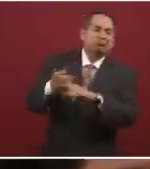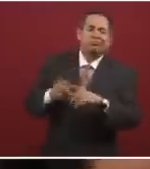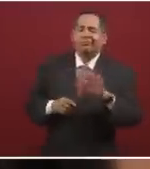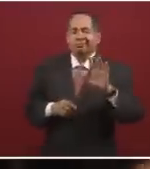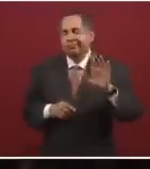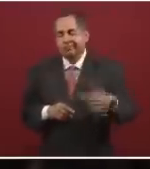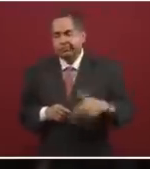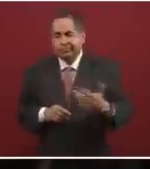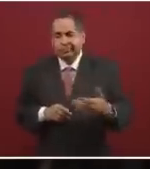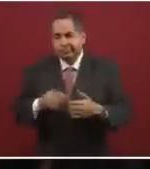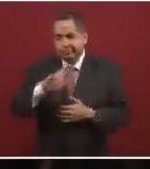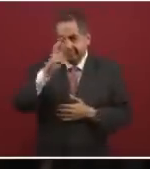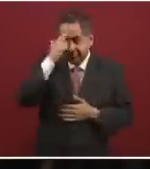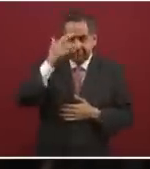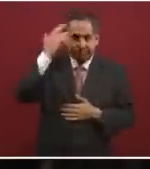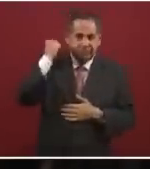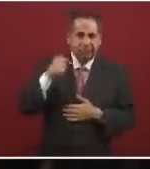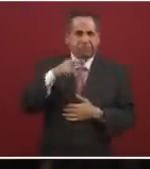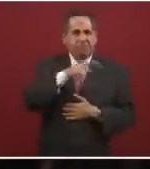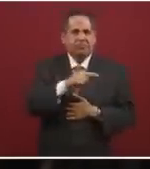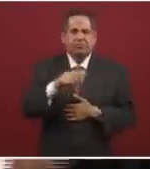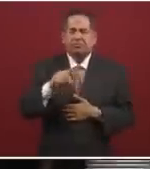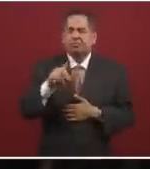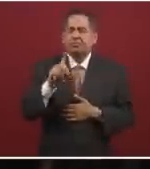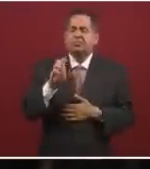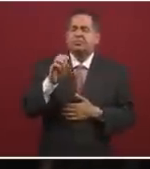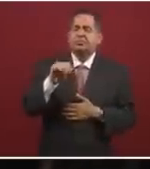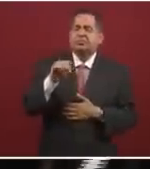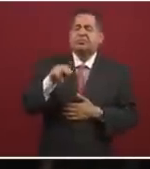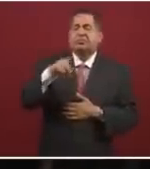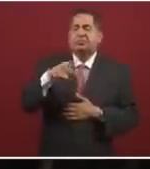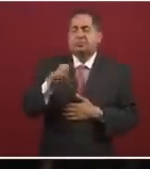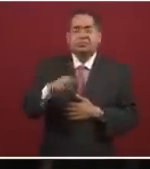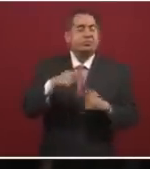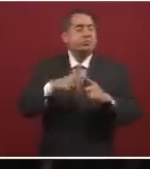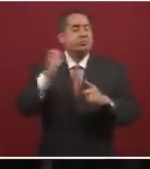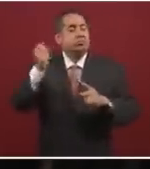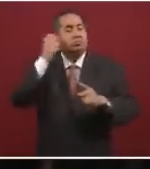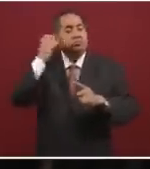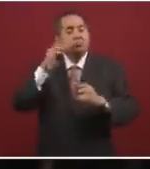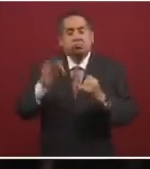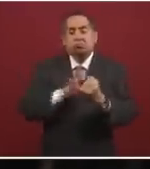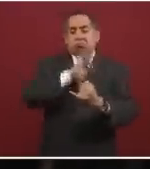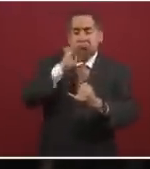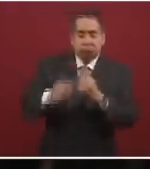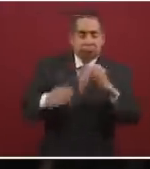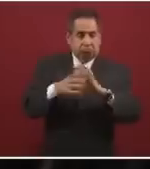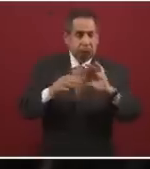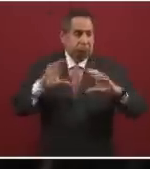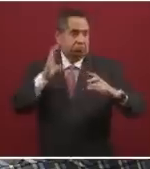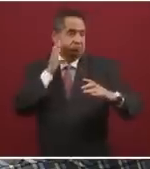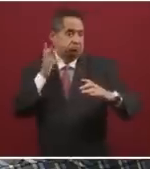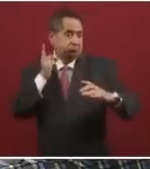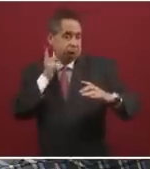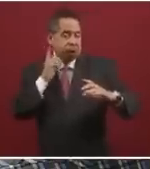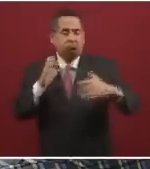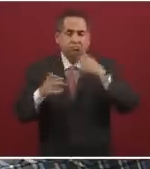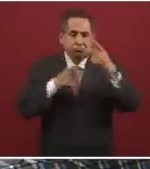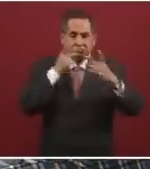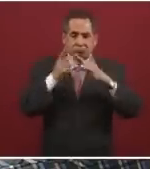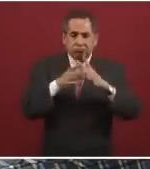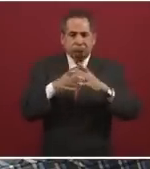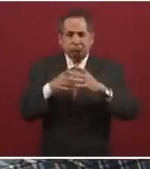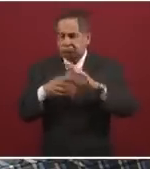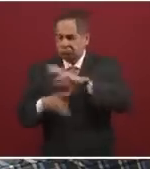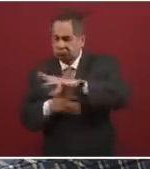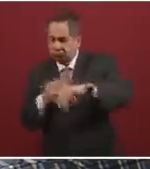recordemos el discurso de Vega Memije, que al término de su ponencia, de su presentación en la Cámara de Diputados, fue increpado